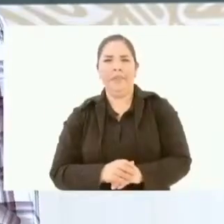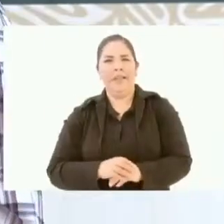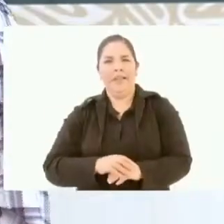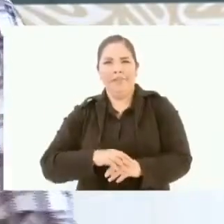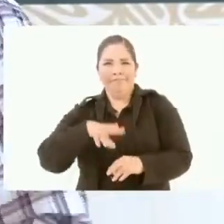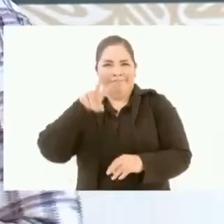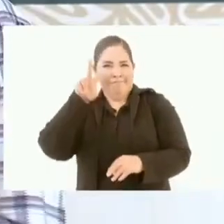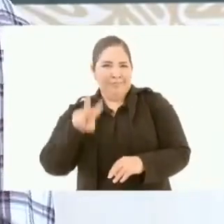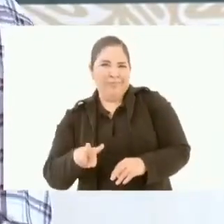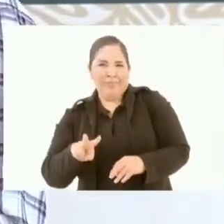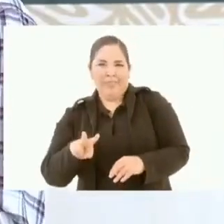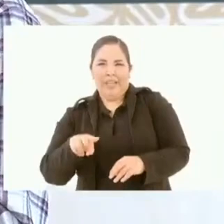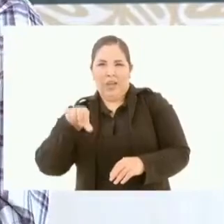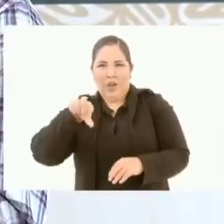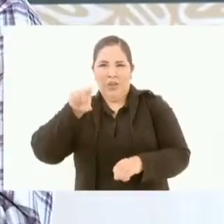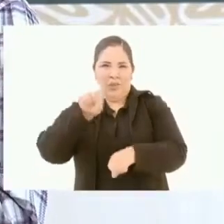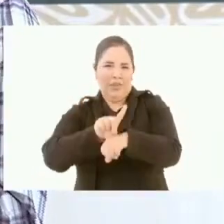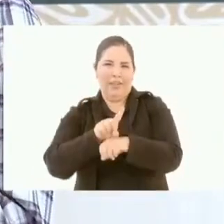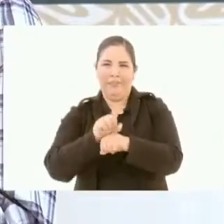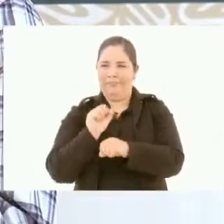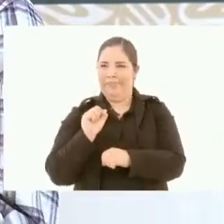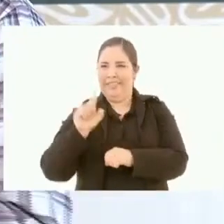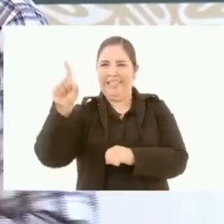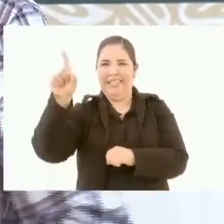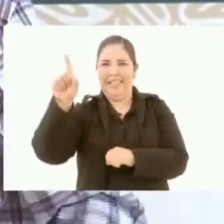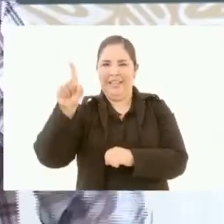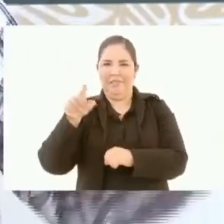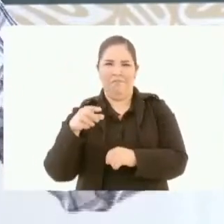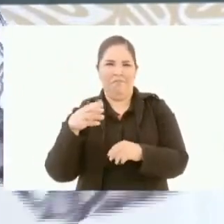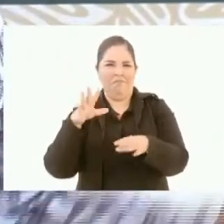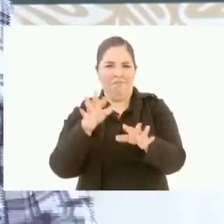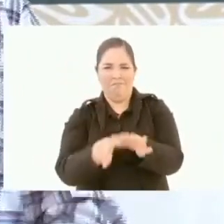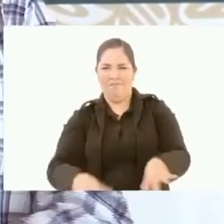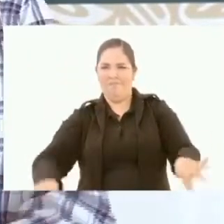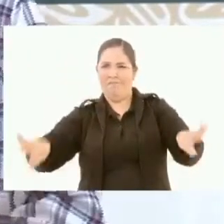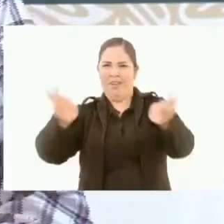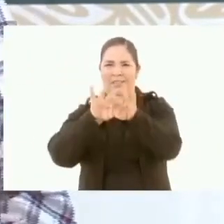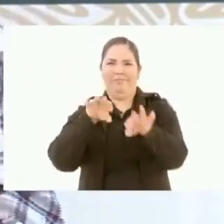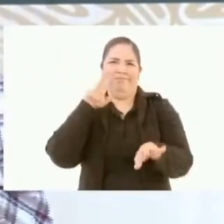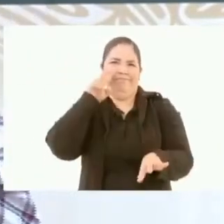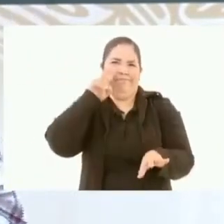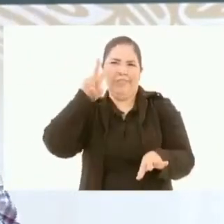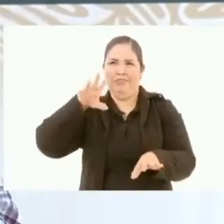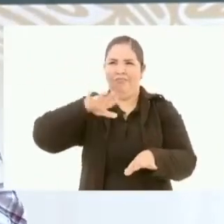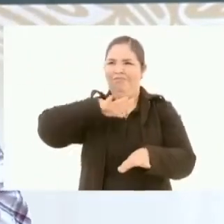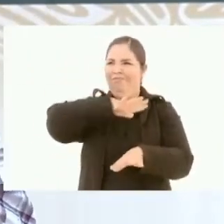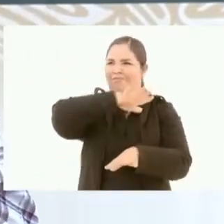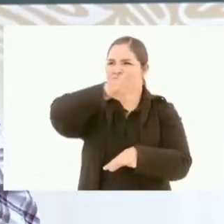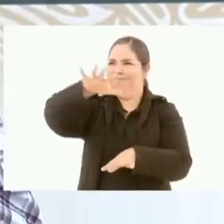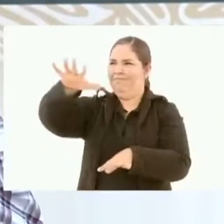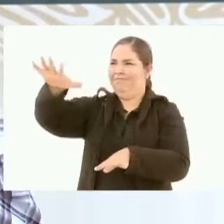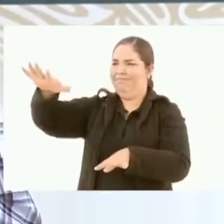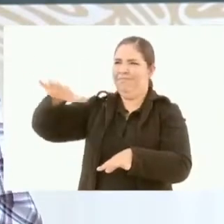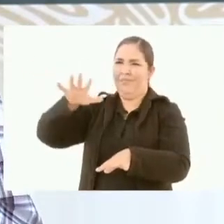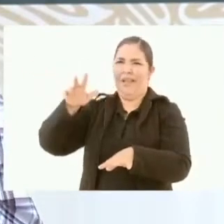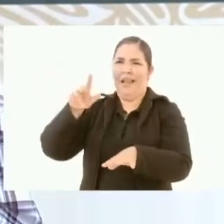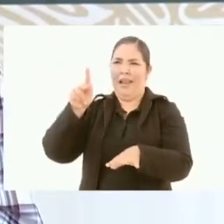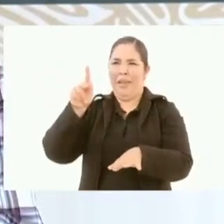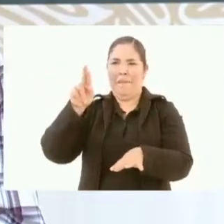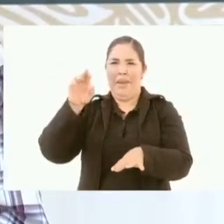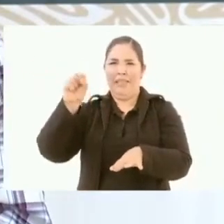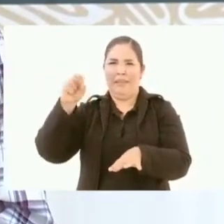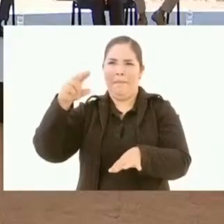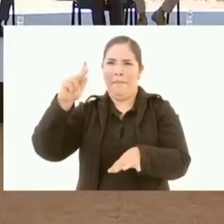Realmente es un día muy, muy especial, muy relevante, porque estamos viendo una gran obra aquí atrás, que es la presa